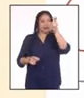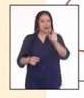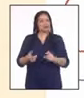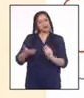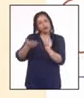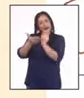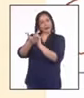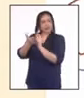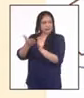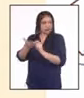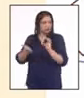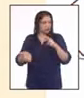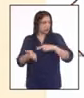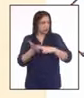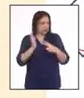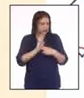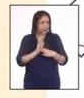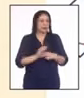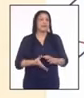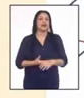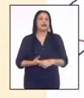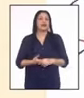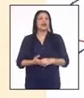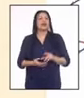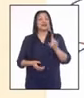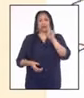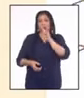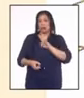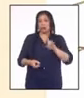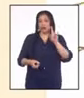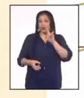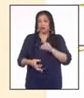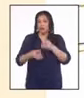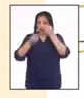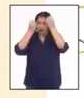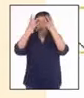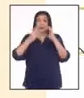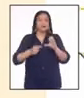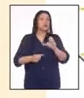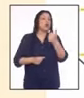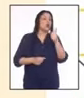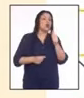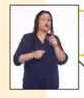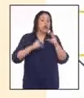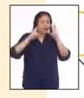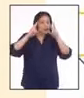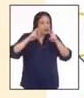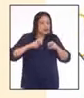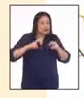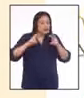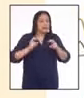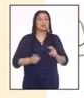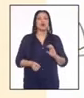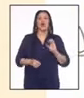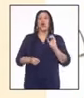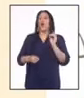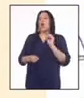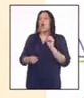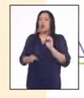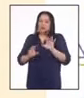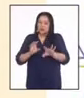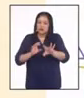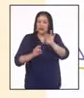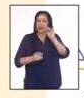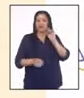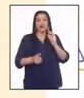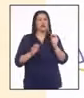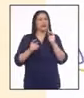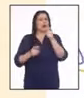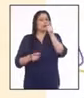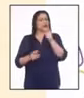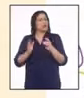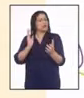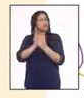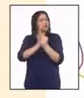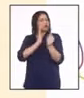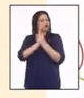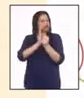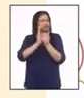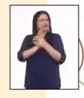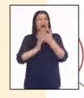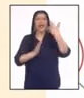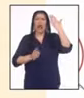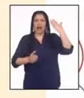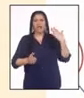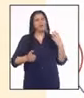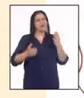escribe. Es decir, si se utiliza información de alguna investigación o de alguna experta o experto que